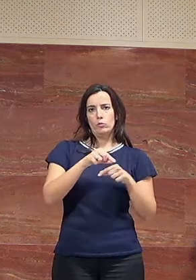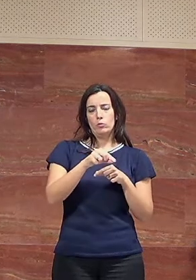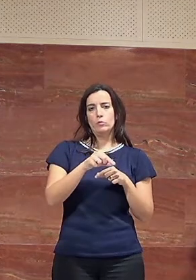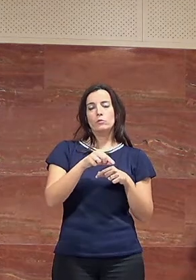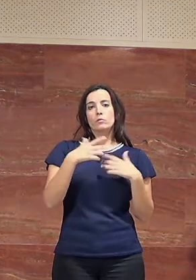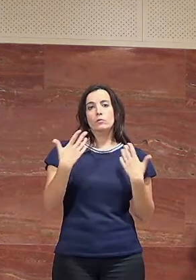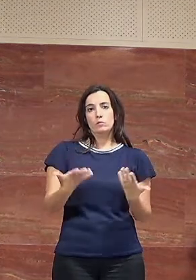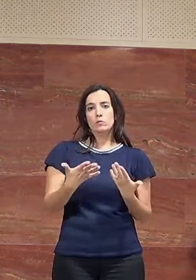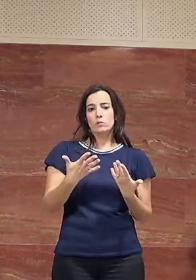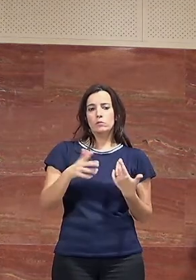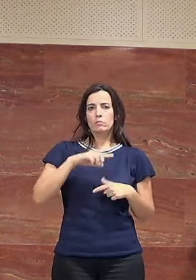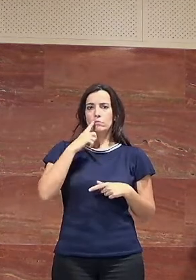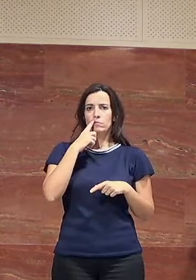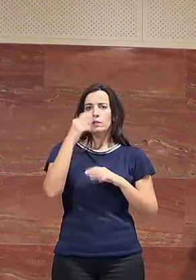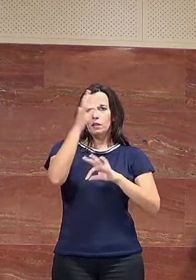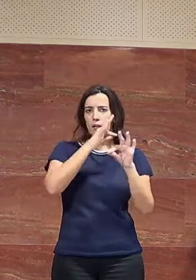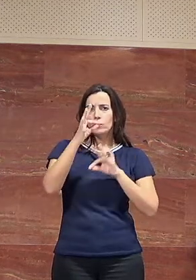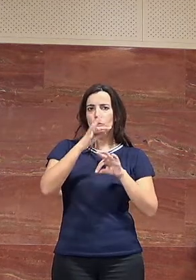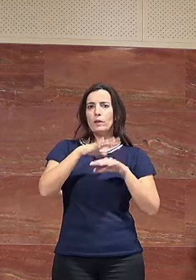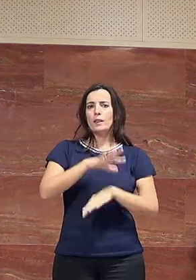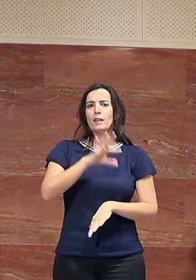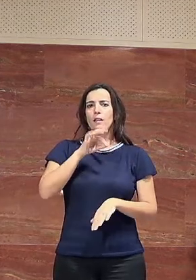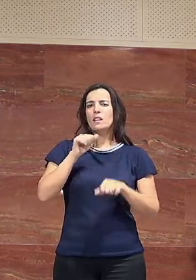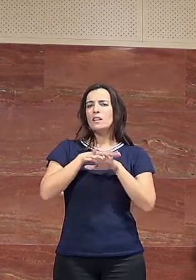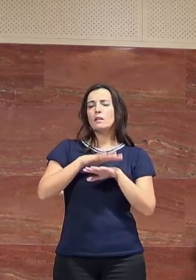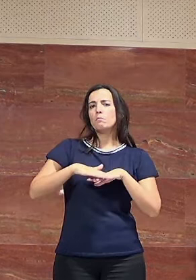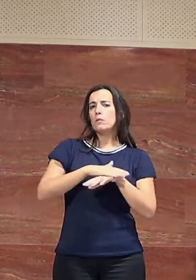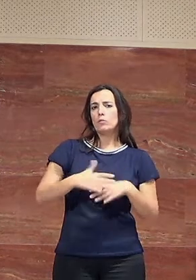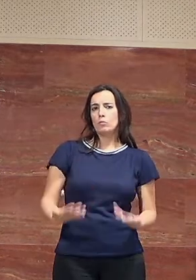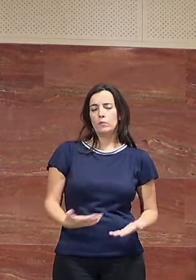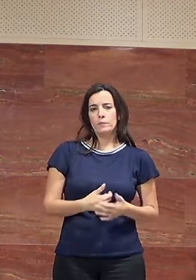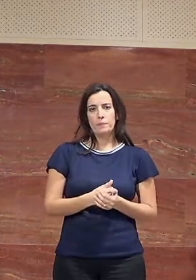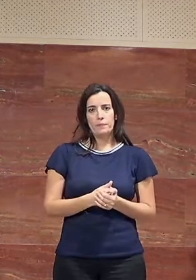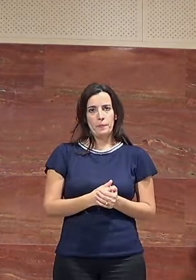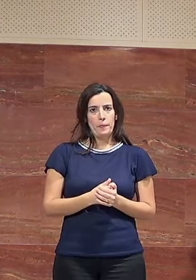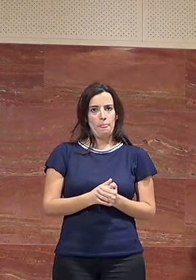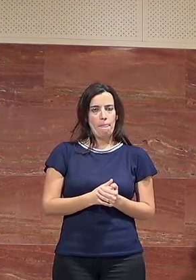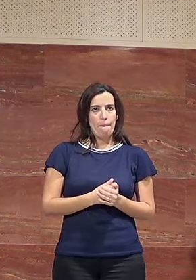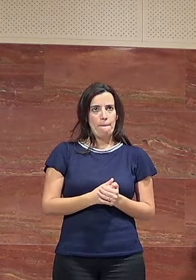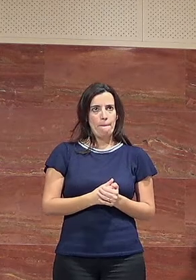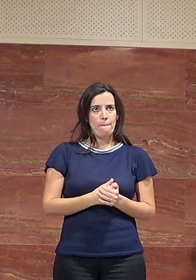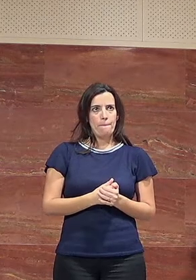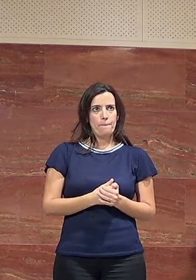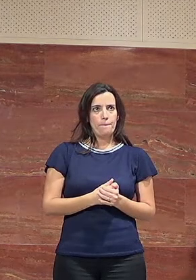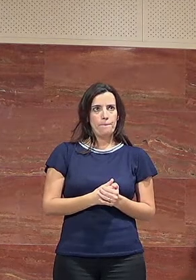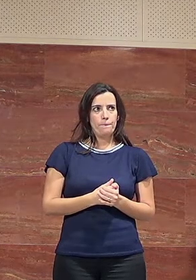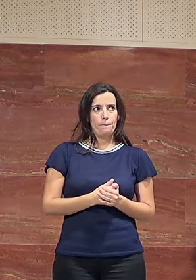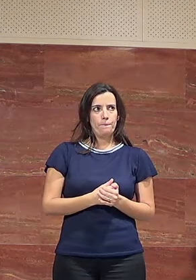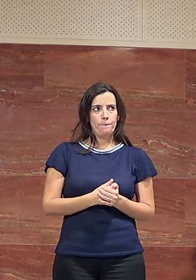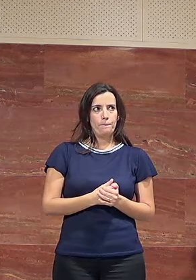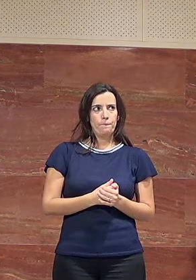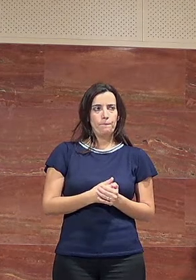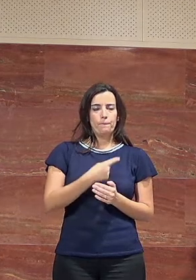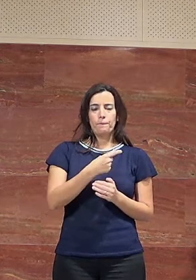seguíamos encontrando datos para definir cuál era esa red básica. Esto que hablamos antes, dónde están los grandes